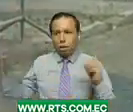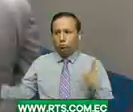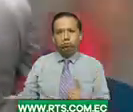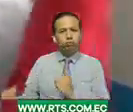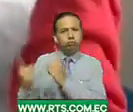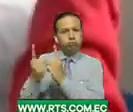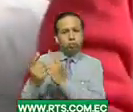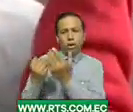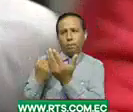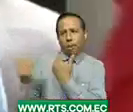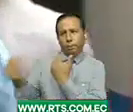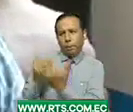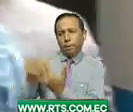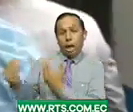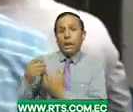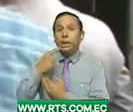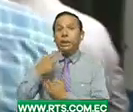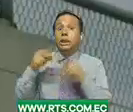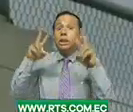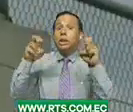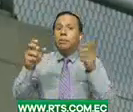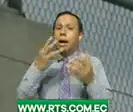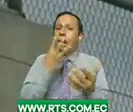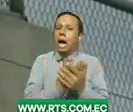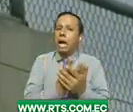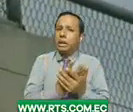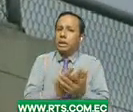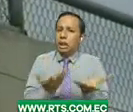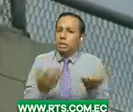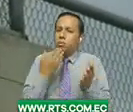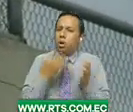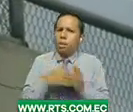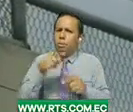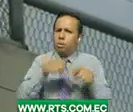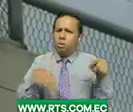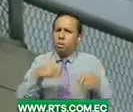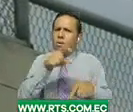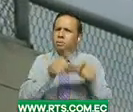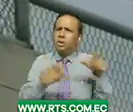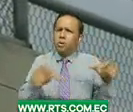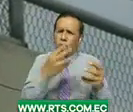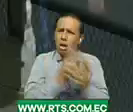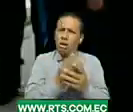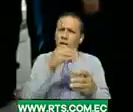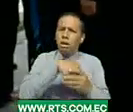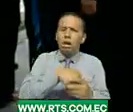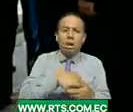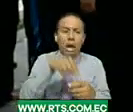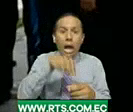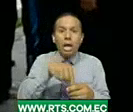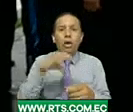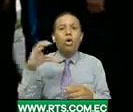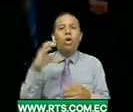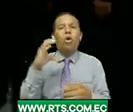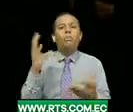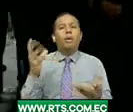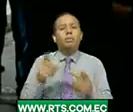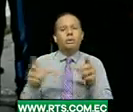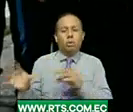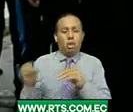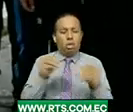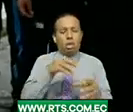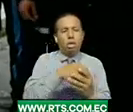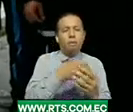control de la cárcel y terminar con el hacinamiento que existe, tomando en cuenta que hay una gran población carcelaria de Colombia. Habría un número ya tentativo que